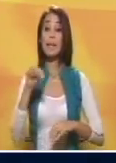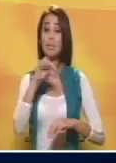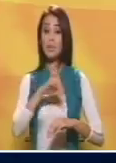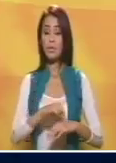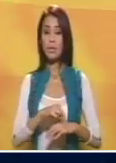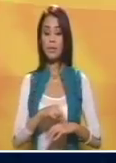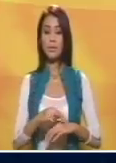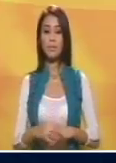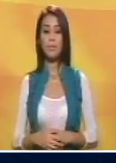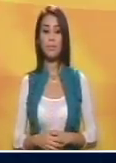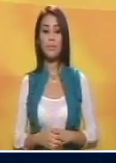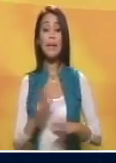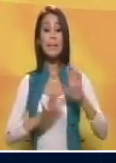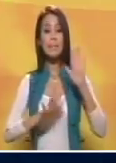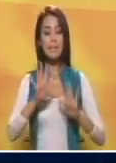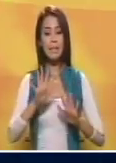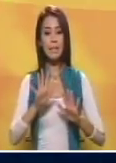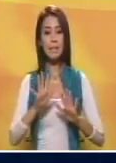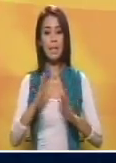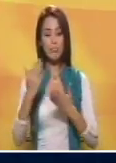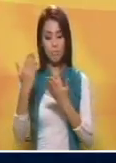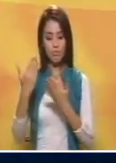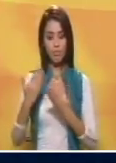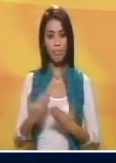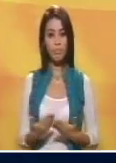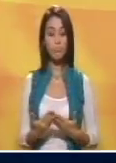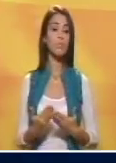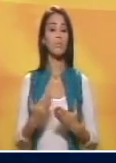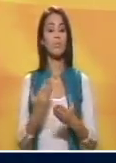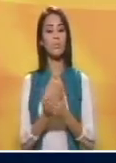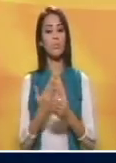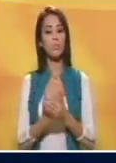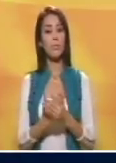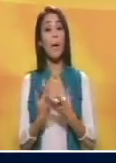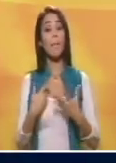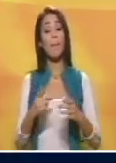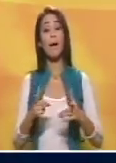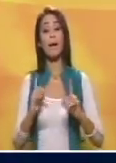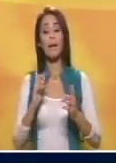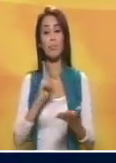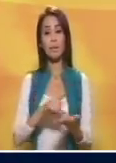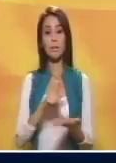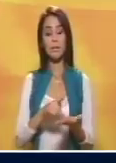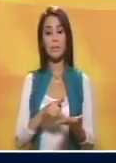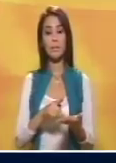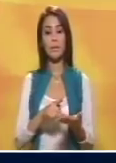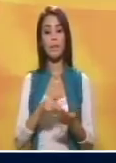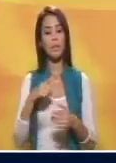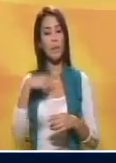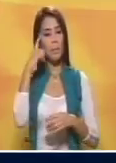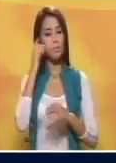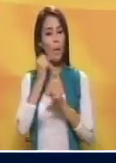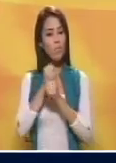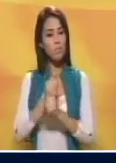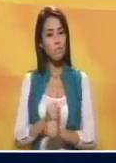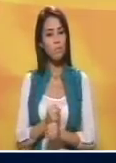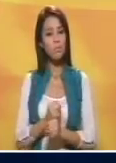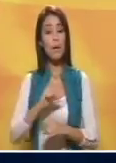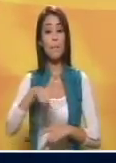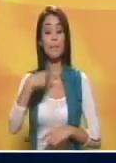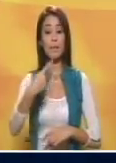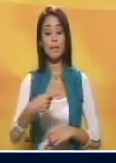de las cuales 15 trajeron sus autorizados para postular, y estamos esperando que en el día de hoy y